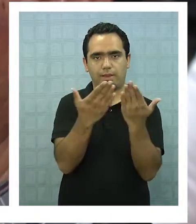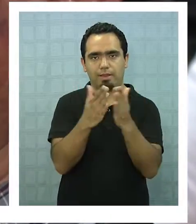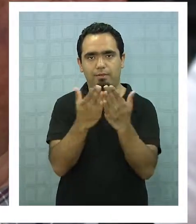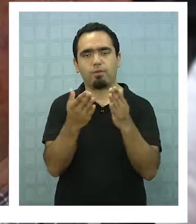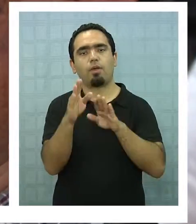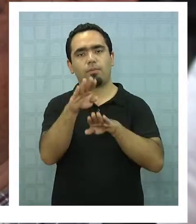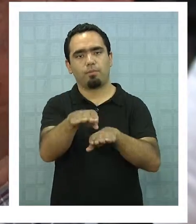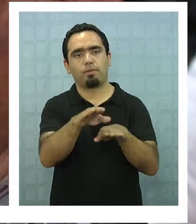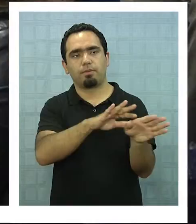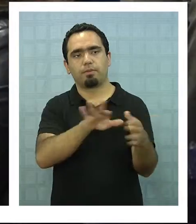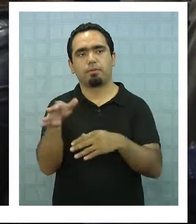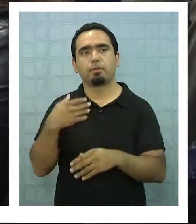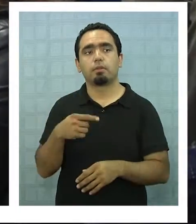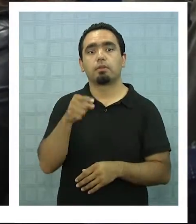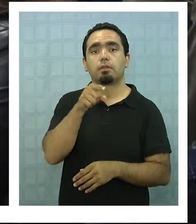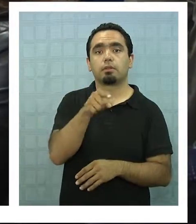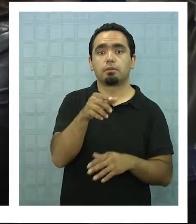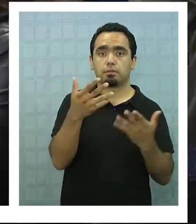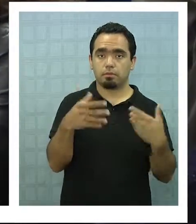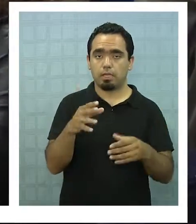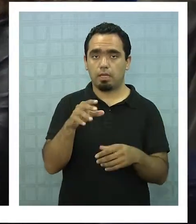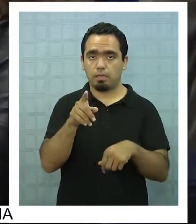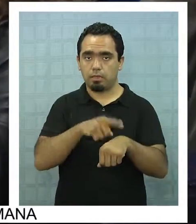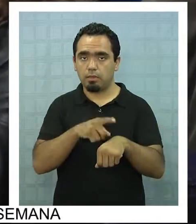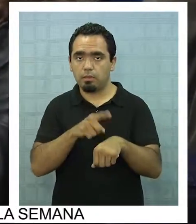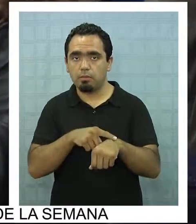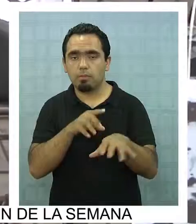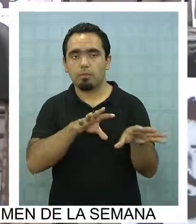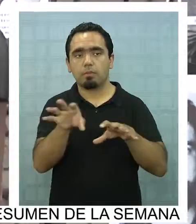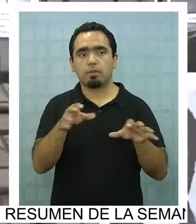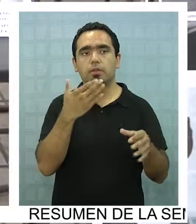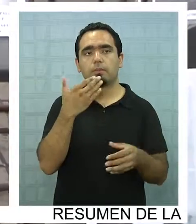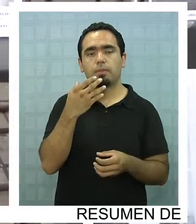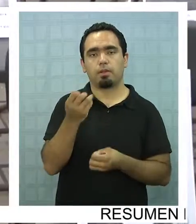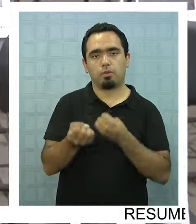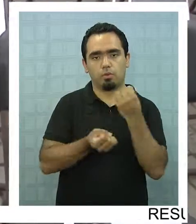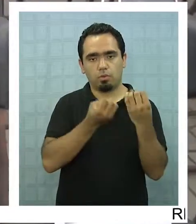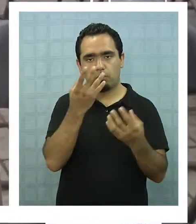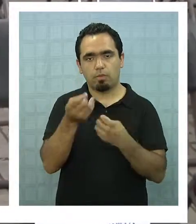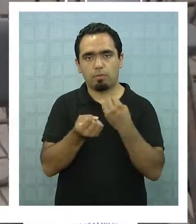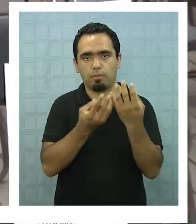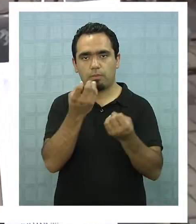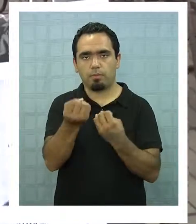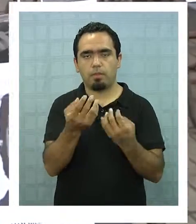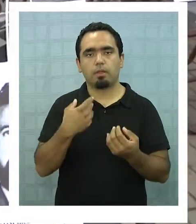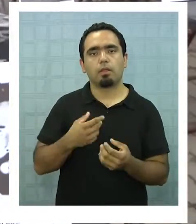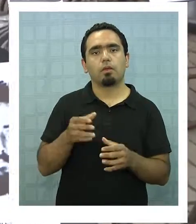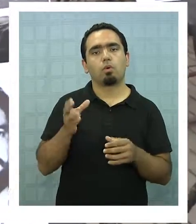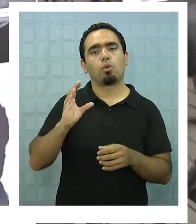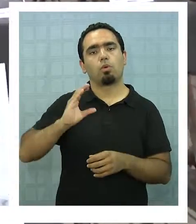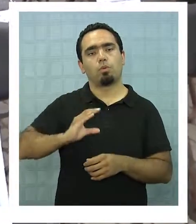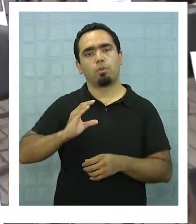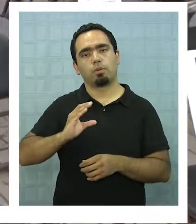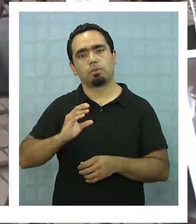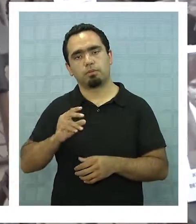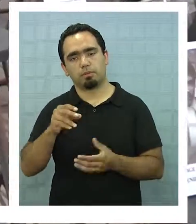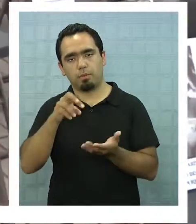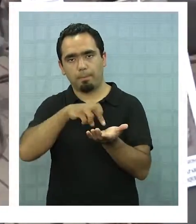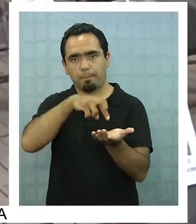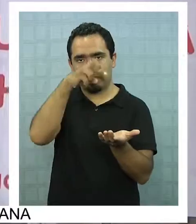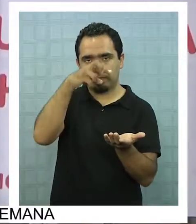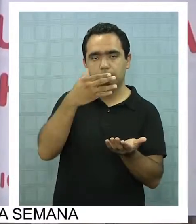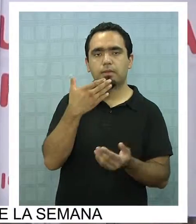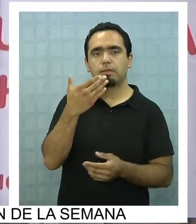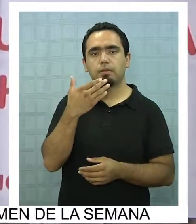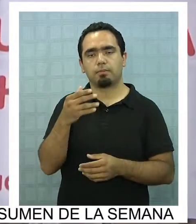En el marco también de estas actividades se sumarán la romería que realizará la Corporación Pizagua y la Feria del Libro y Derechos